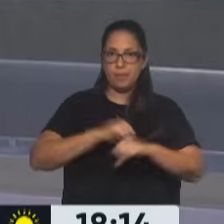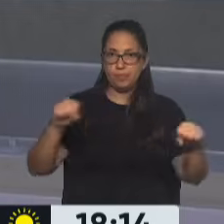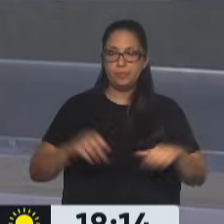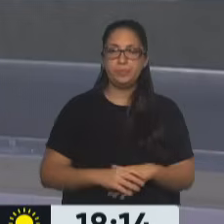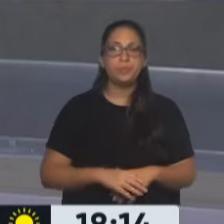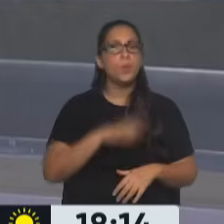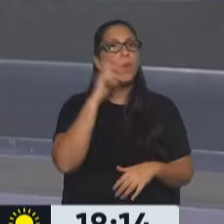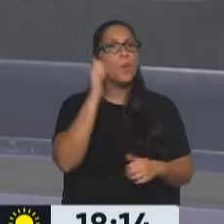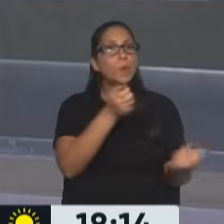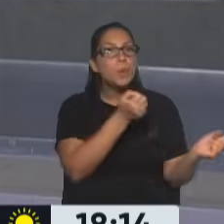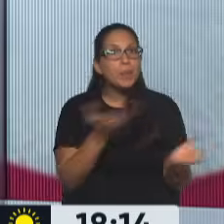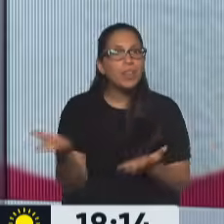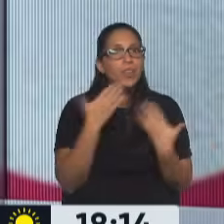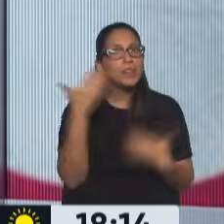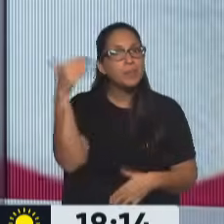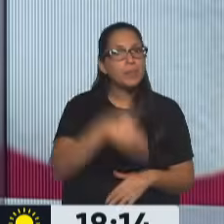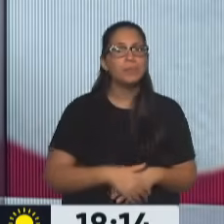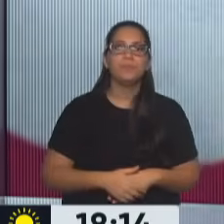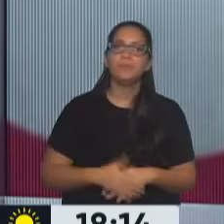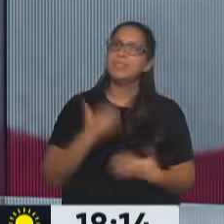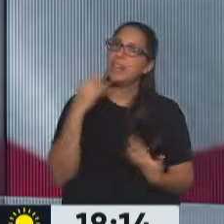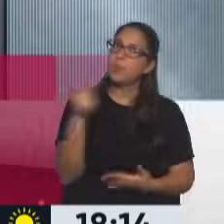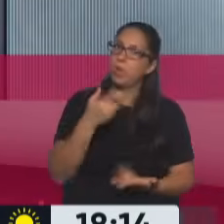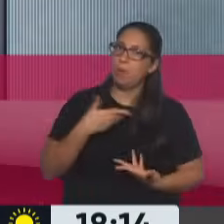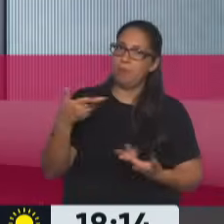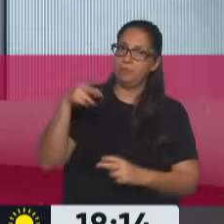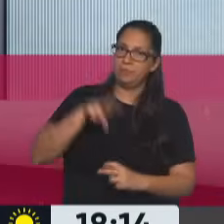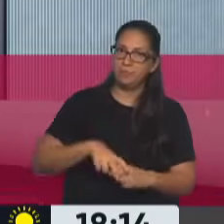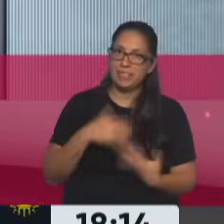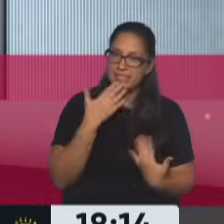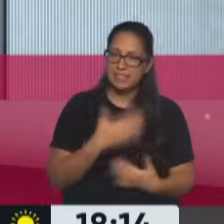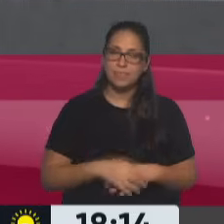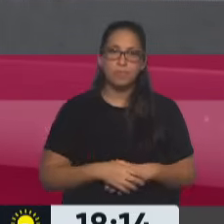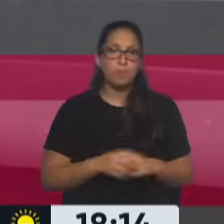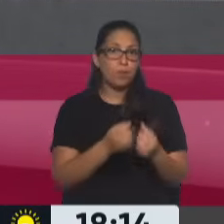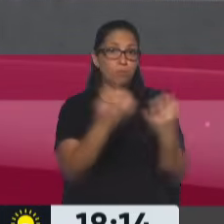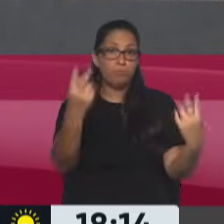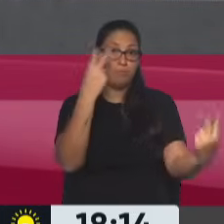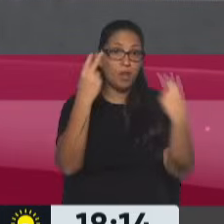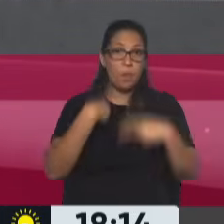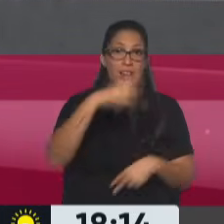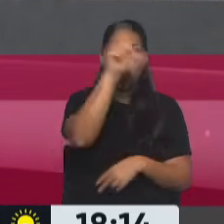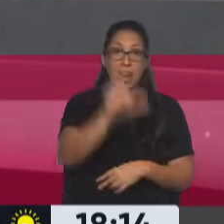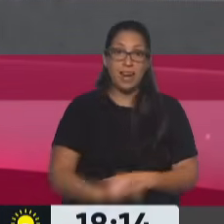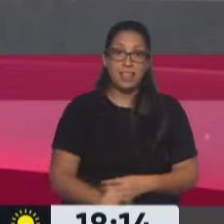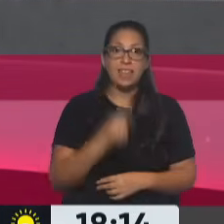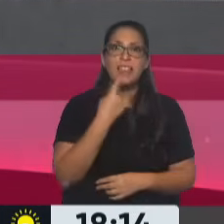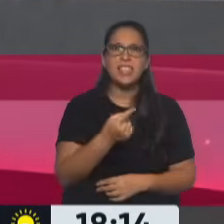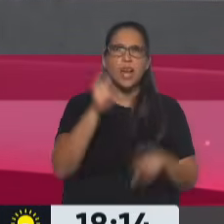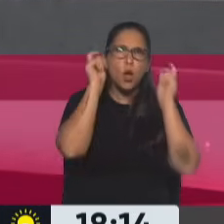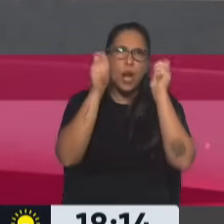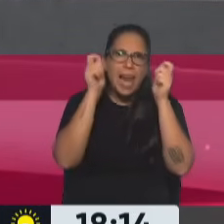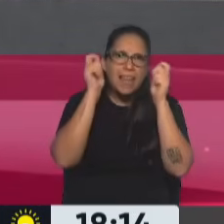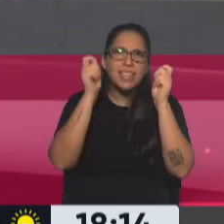Juan, bienvenido. Gracias por estar acá. No, gracias a ustedes por la invitación, un placer. Bueno, en principio, para miles de personas que nos miran en todo el país y dicen Groenlandia,